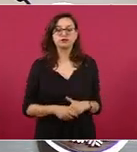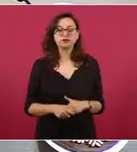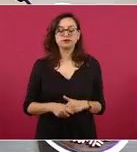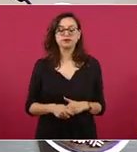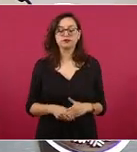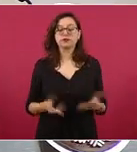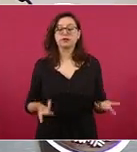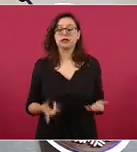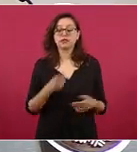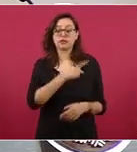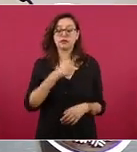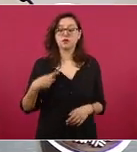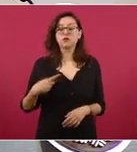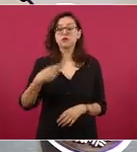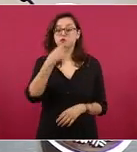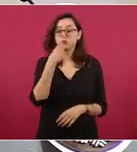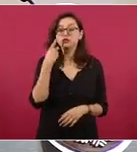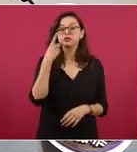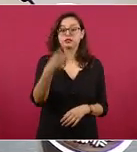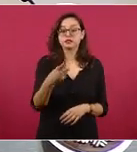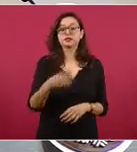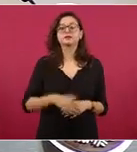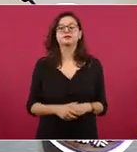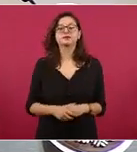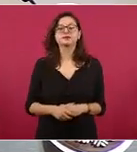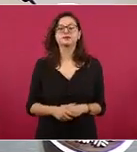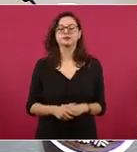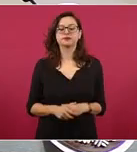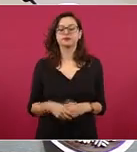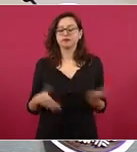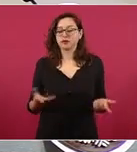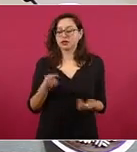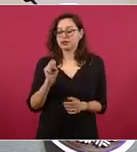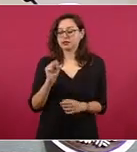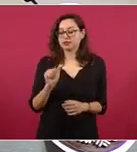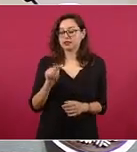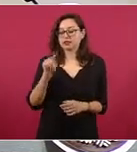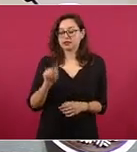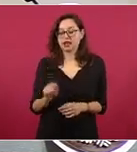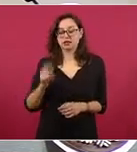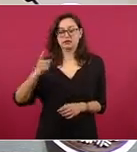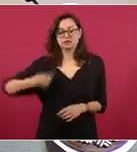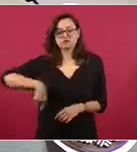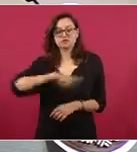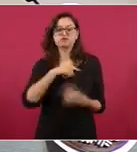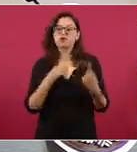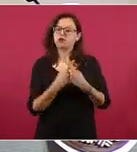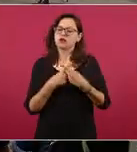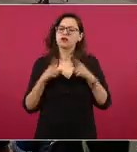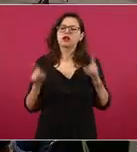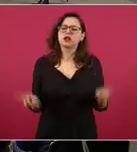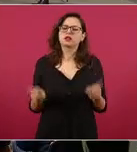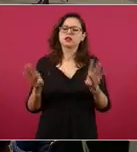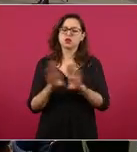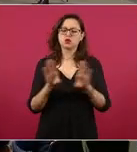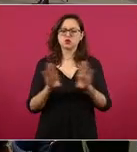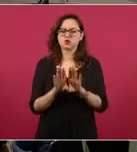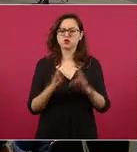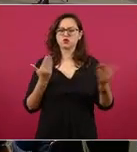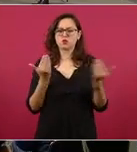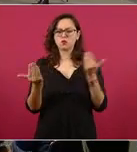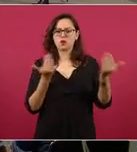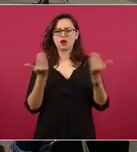destacar qué nos hace diferente a nosotros este SAT de otras administraciones. Quisimos